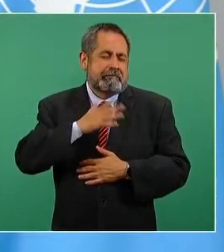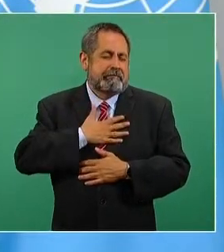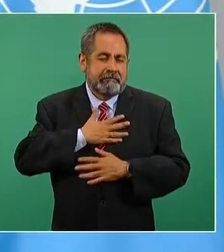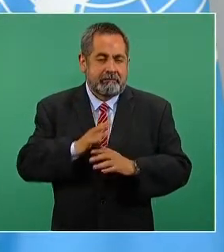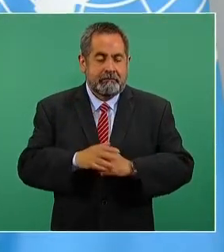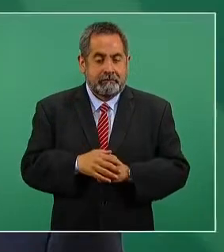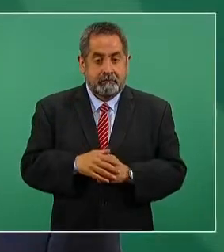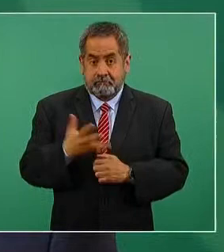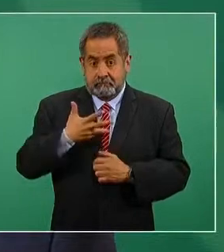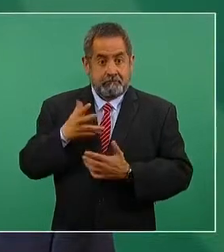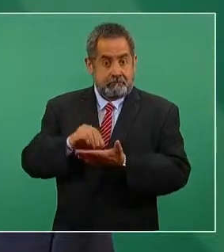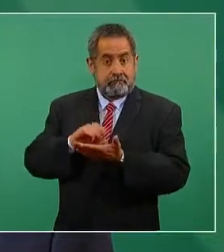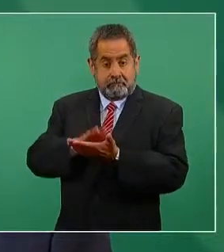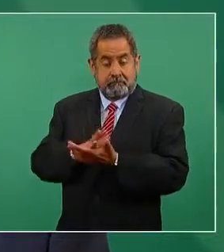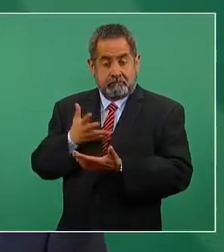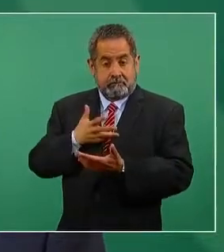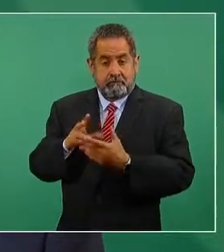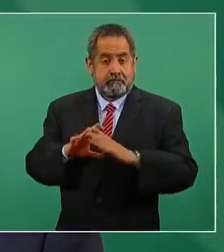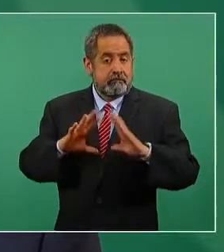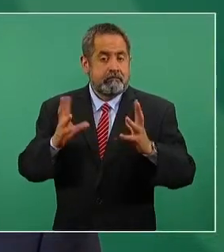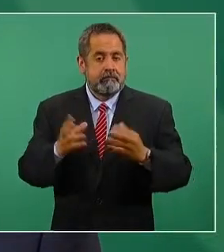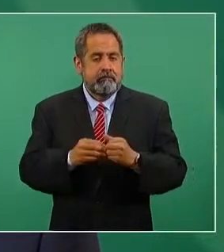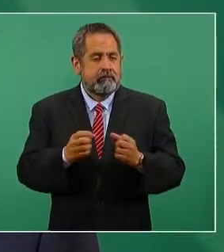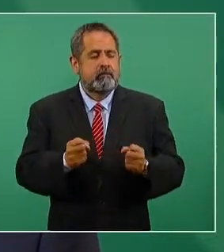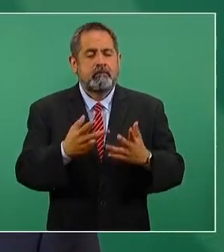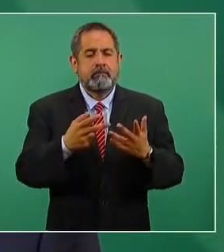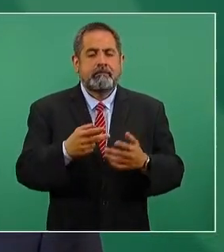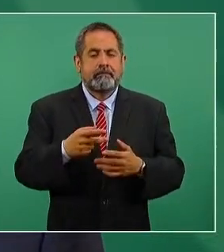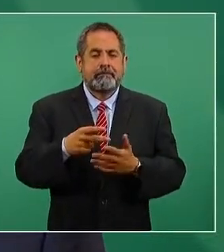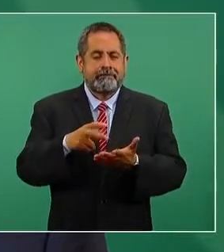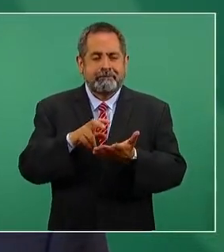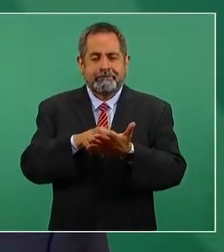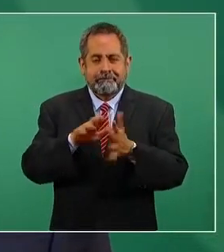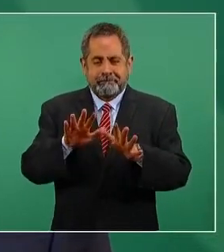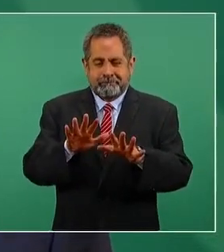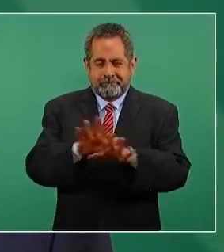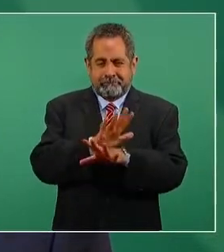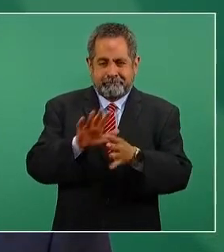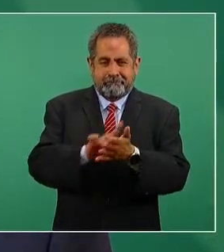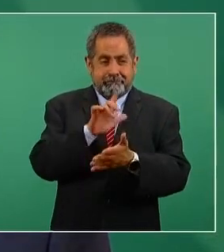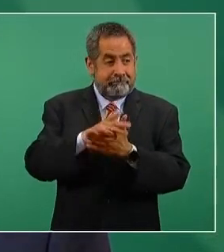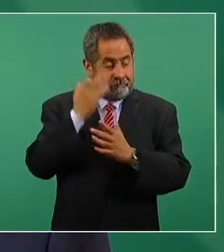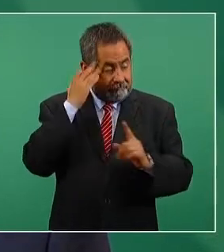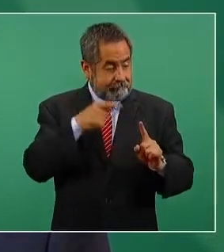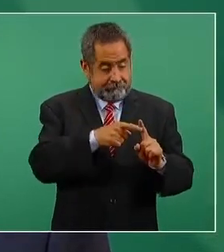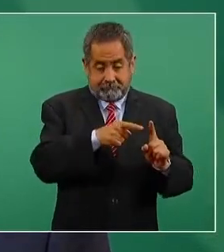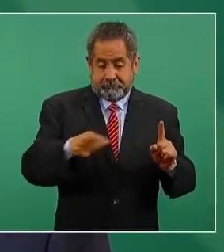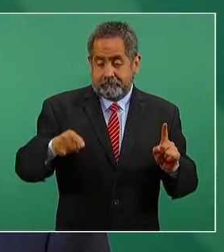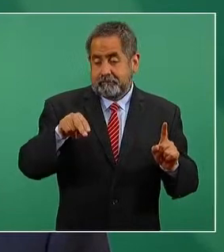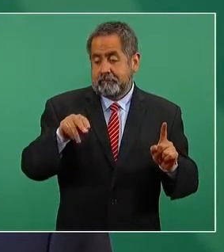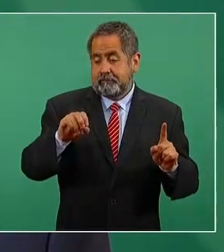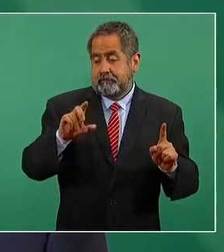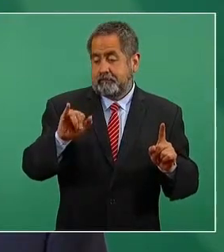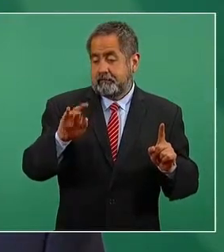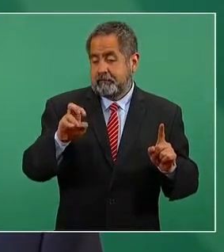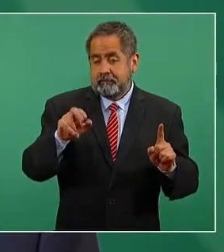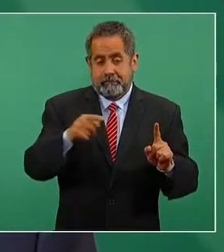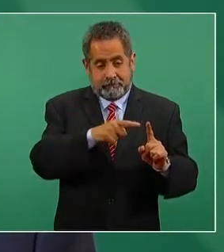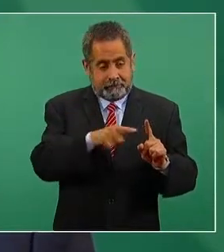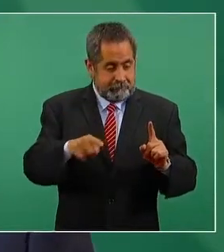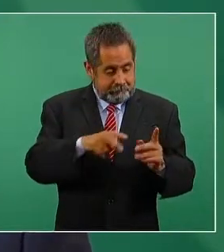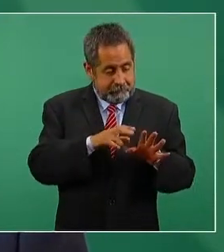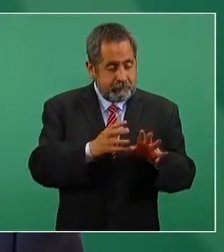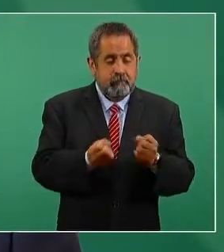ese sí lo tenemos, de todas las reformas que se hicieron en el periodo neoliberal para